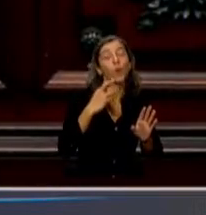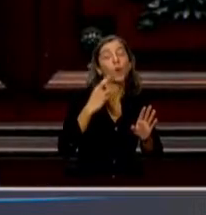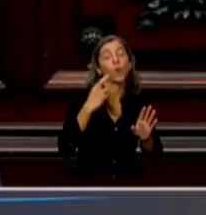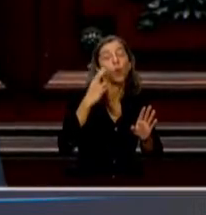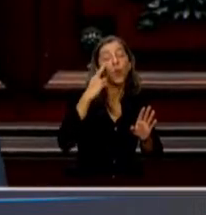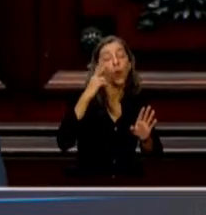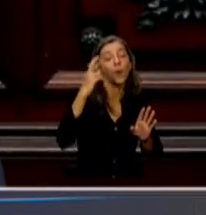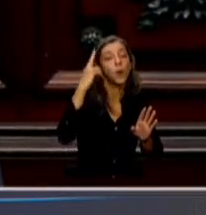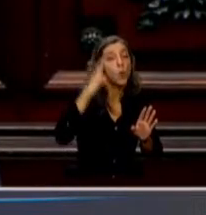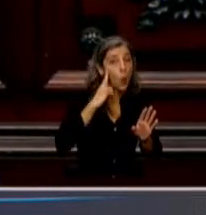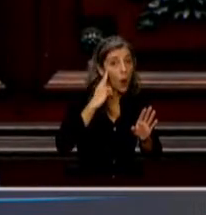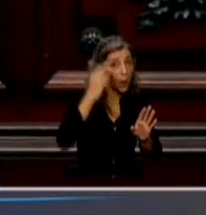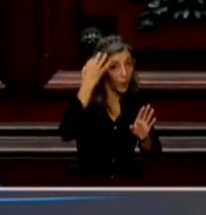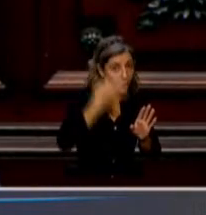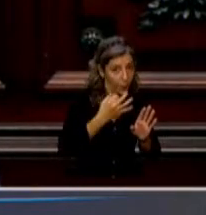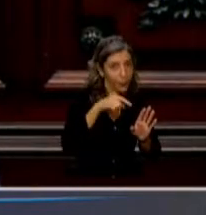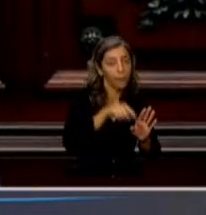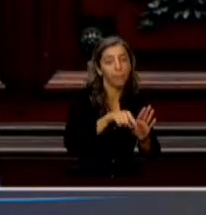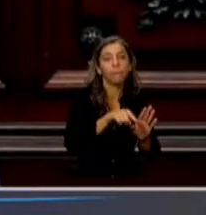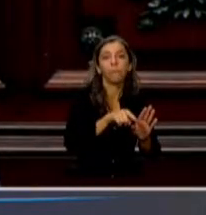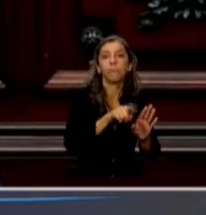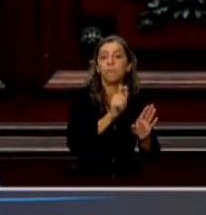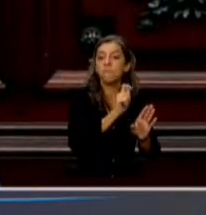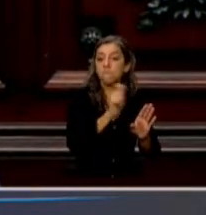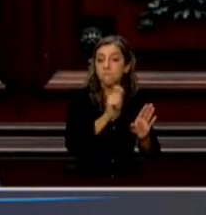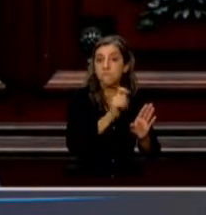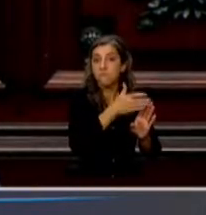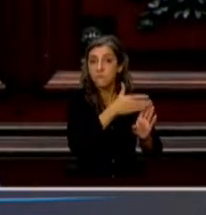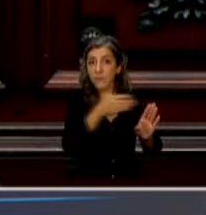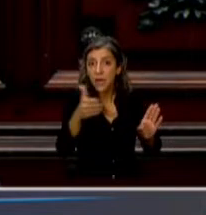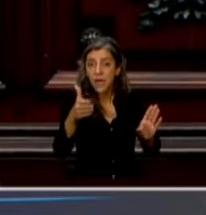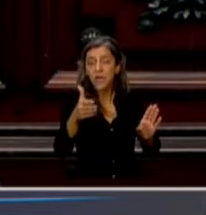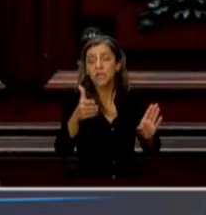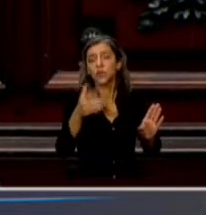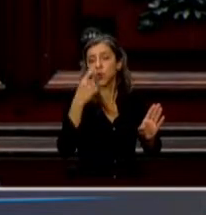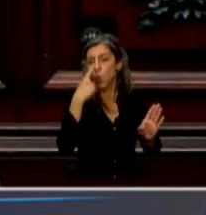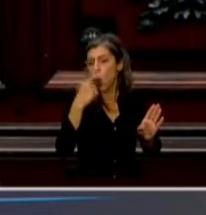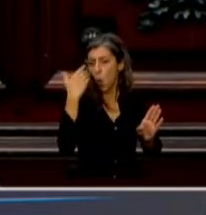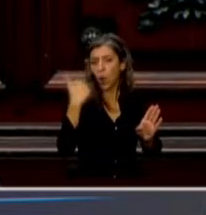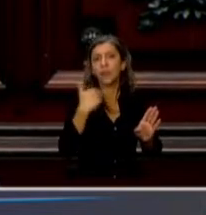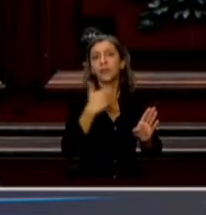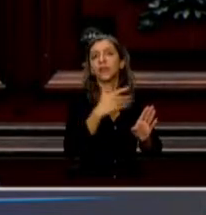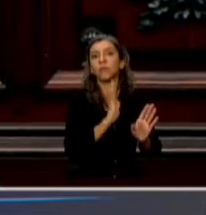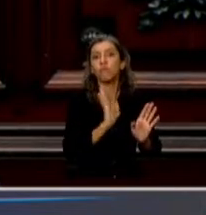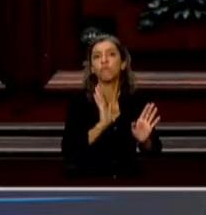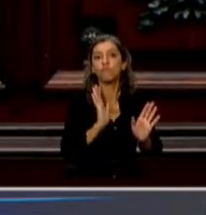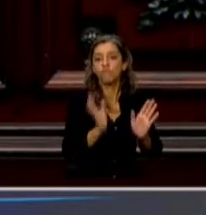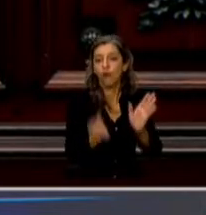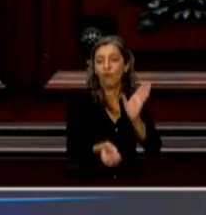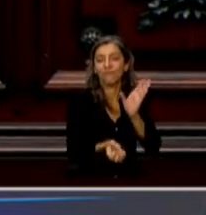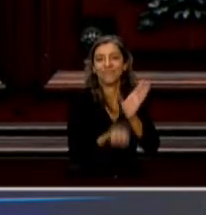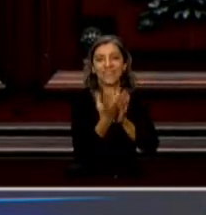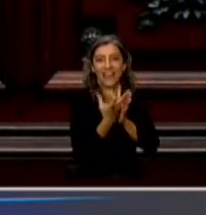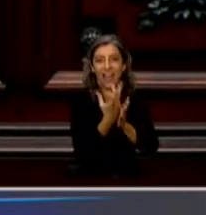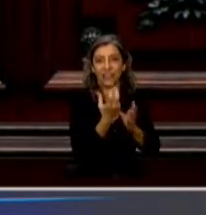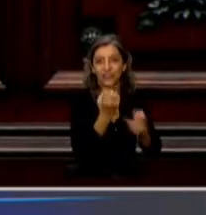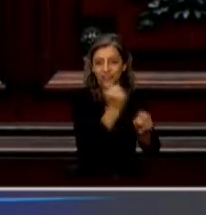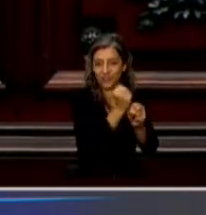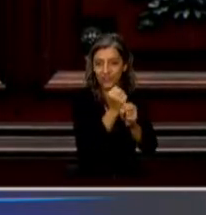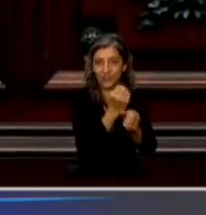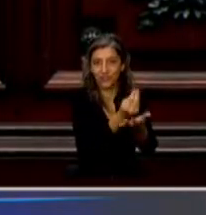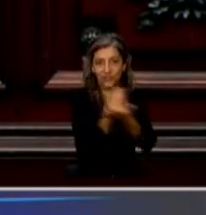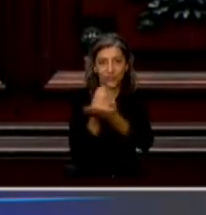Uno, Sergio Massa, Sergio Massa, y el otro es Axel Kicillof. ¿Hacemos apuestas? Sí. No. Y también podrían aparecer